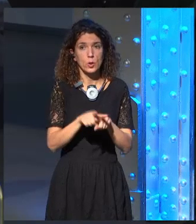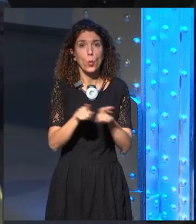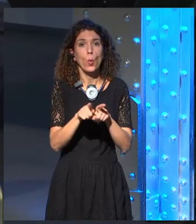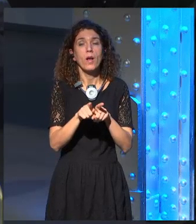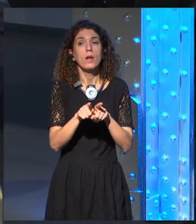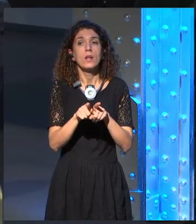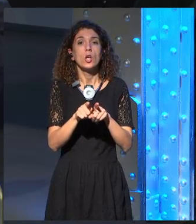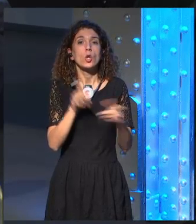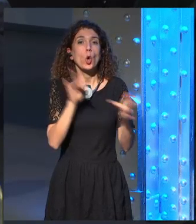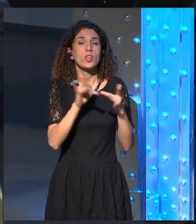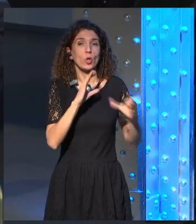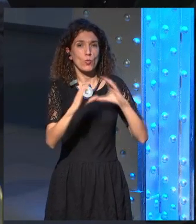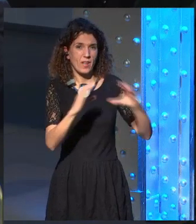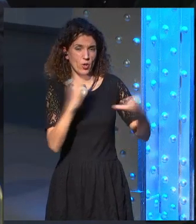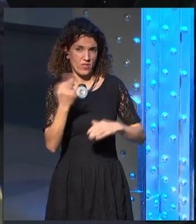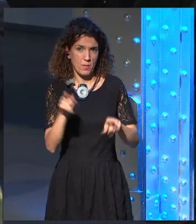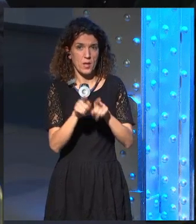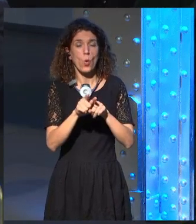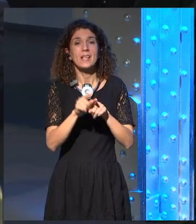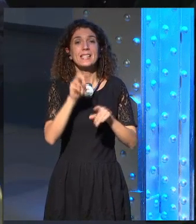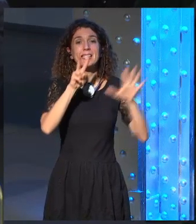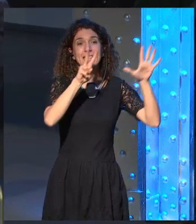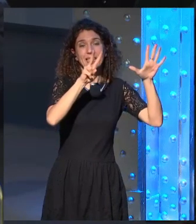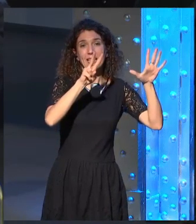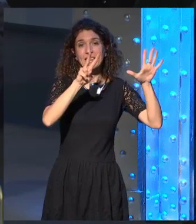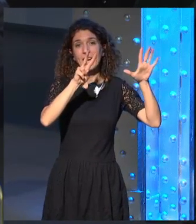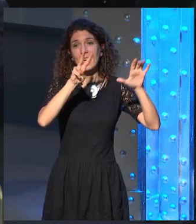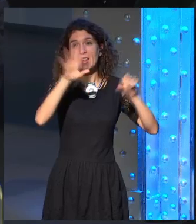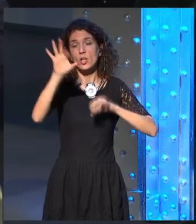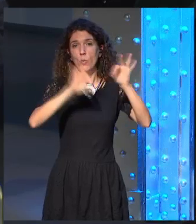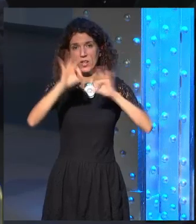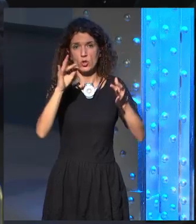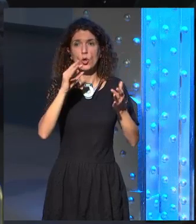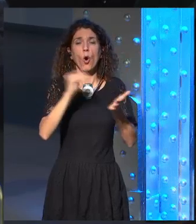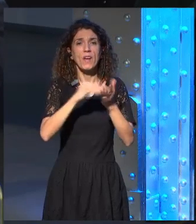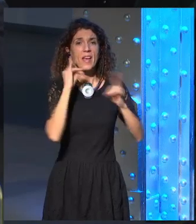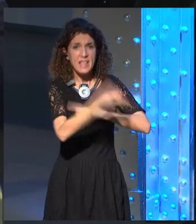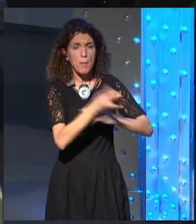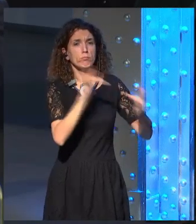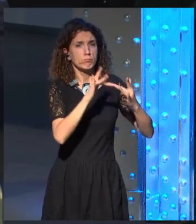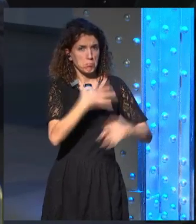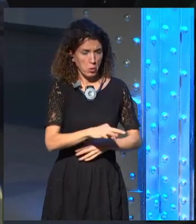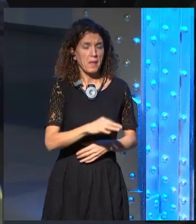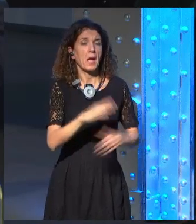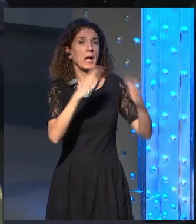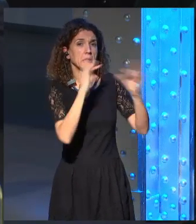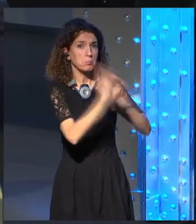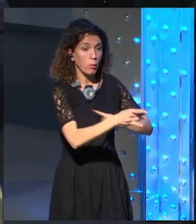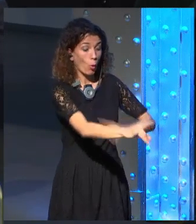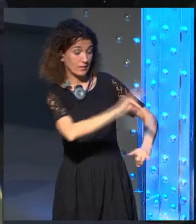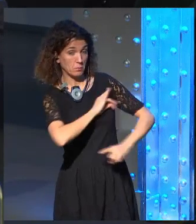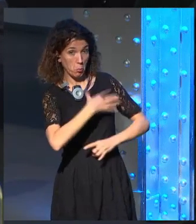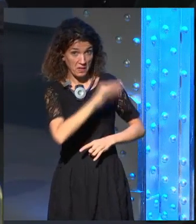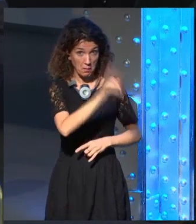enlace de comunicación, que es básicamente, se tiene un 75 o un 80% de las veces, para llamar a casa o para recibir una